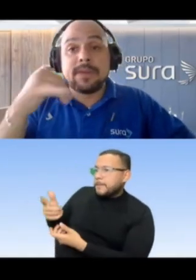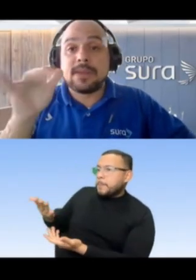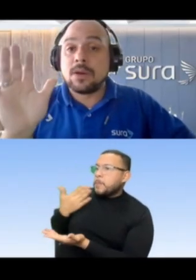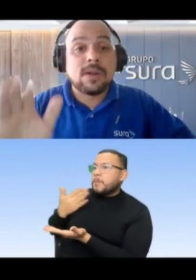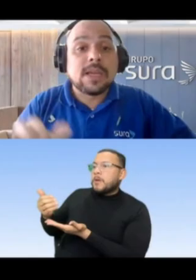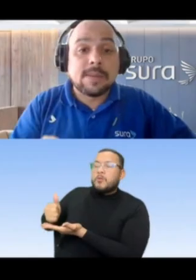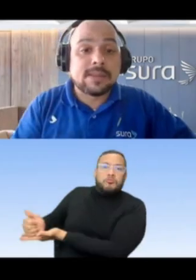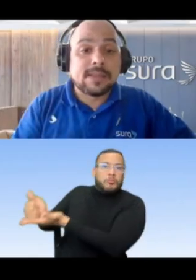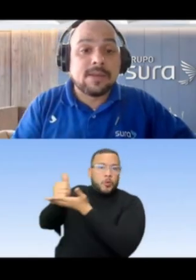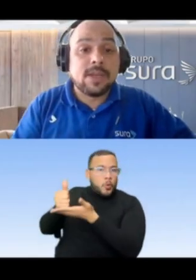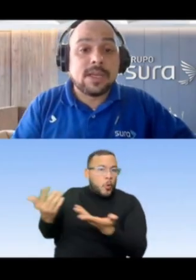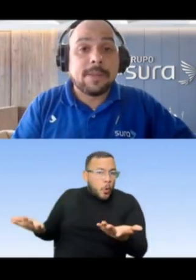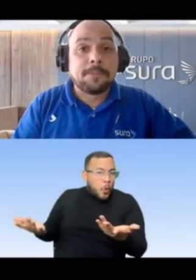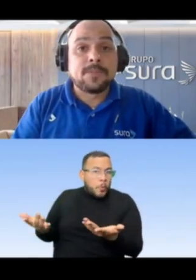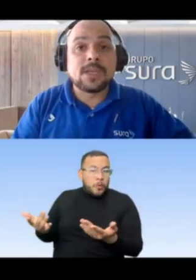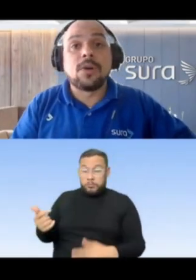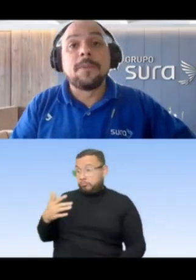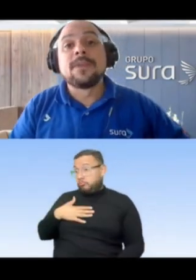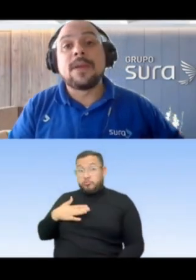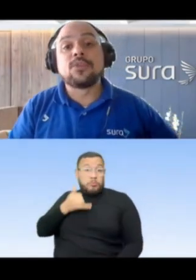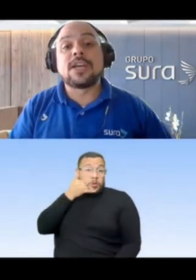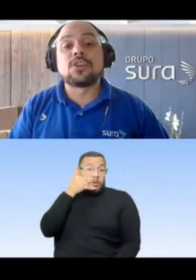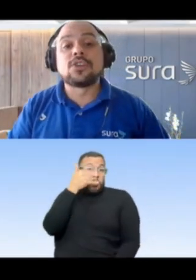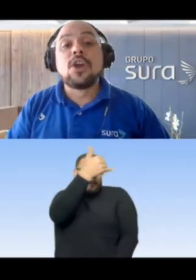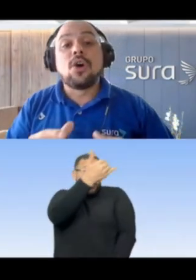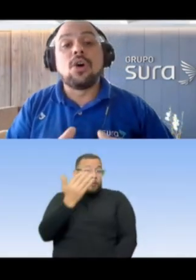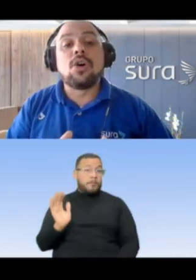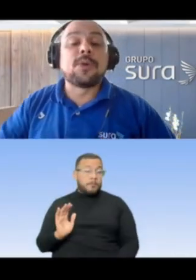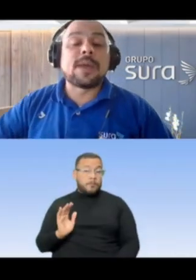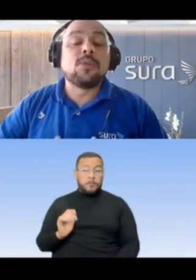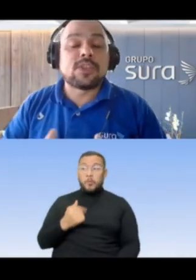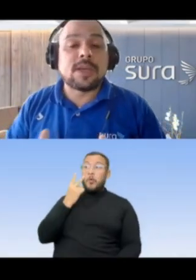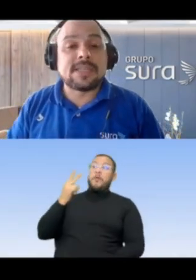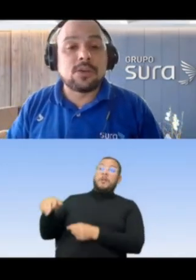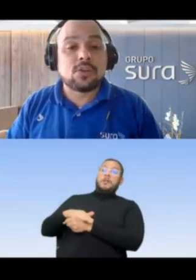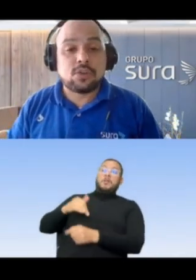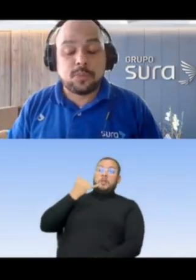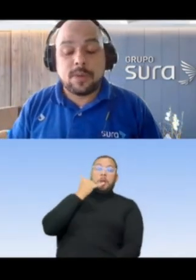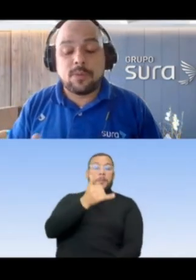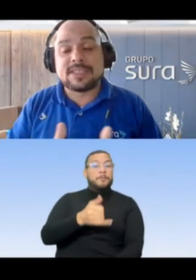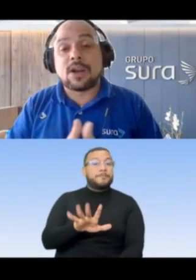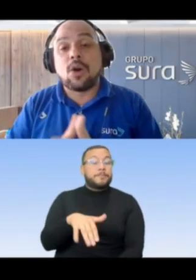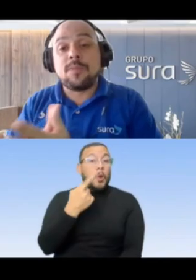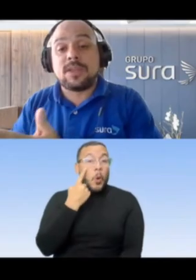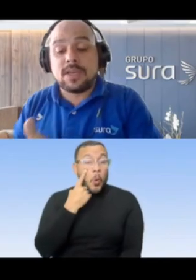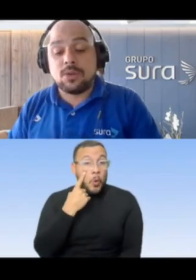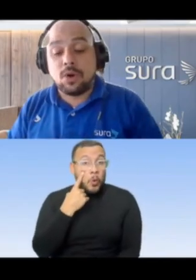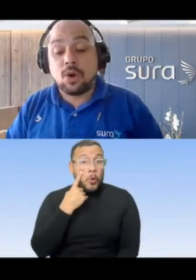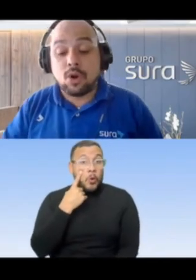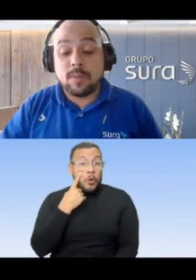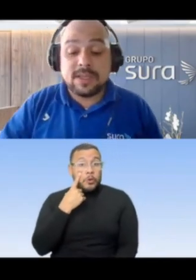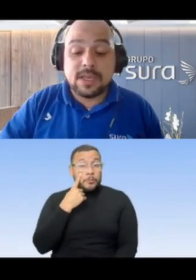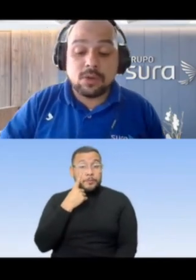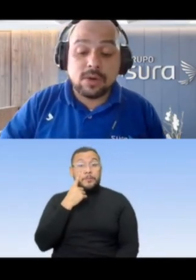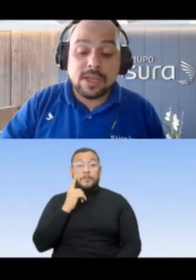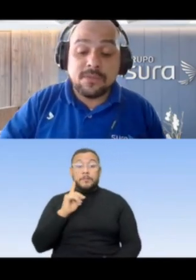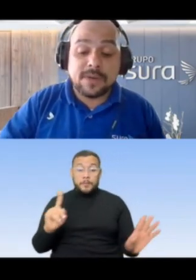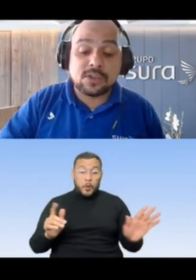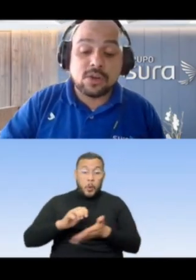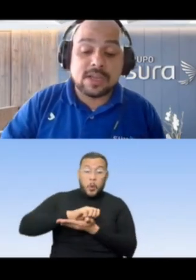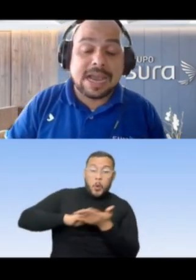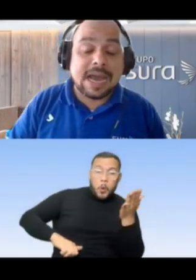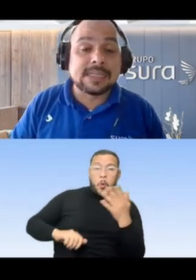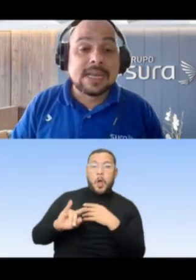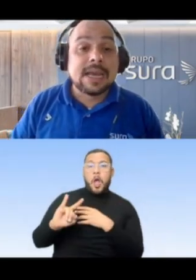ayuda, simplemente con una llamada telefónica. ¿Listo? Entonces, muchachos, ojo, porque muchas veces nosotros podemos estar omitiendo o